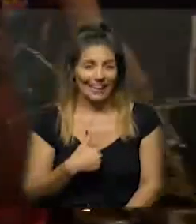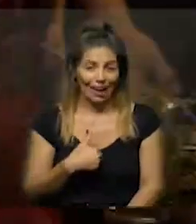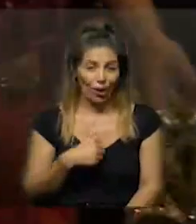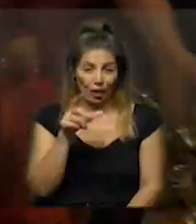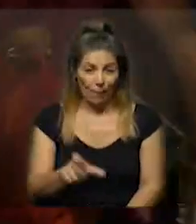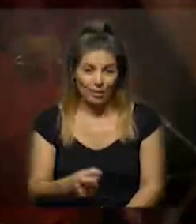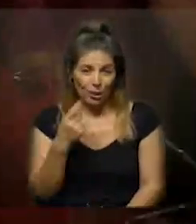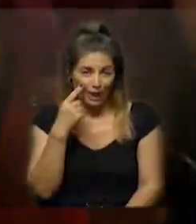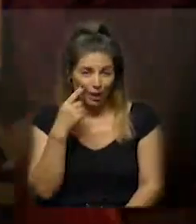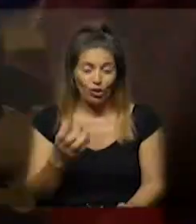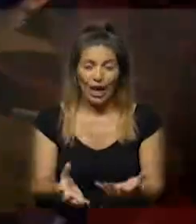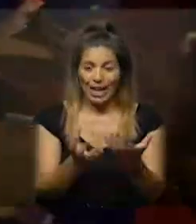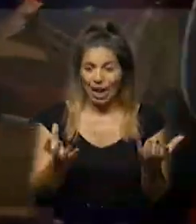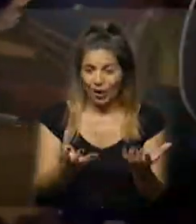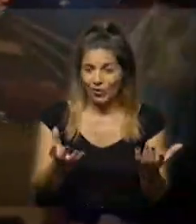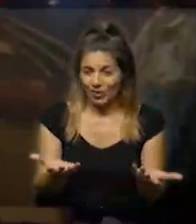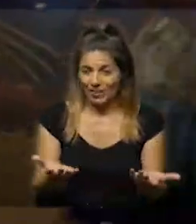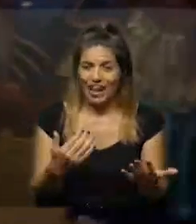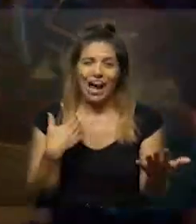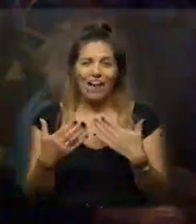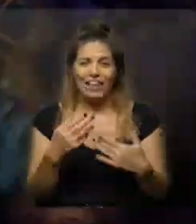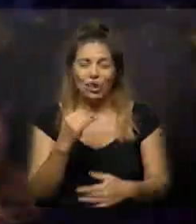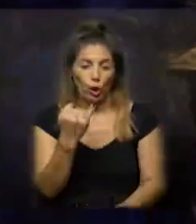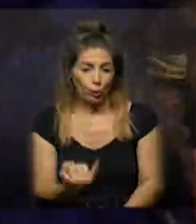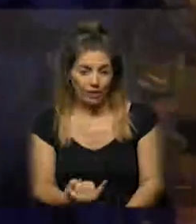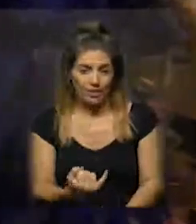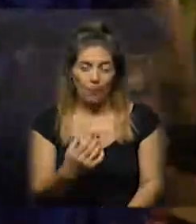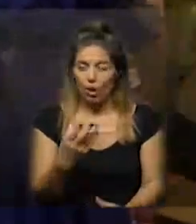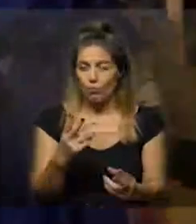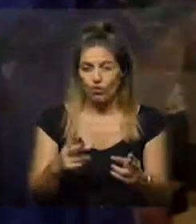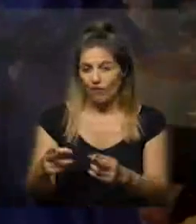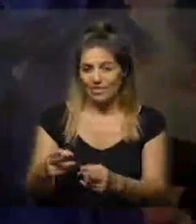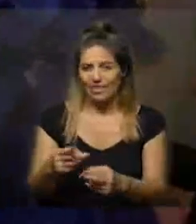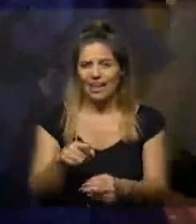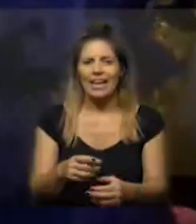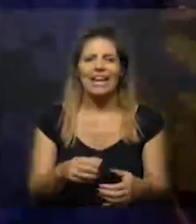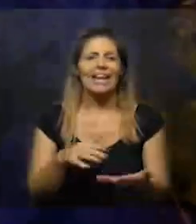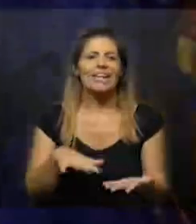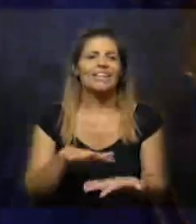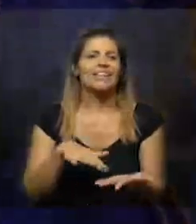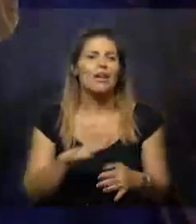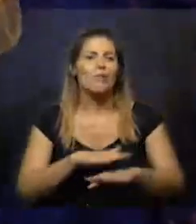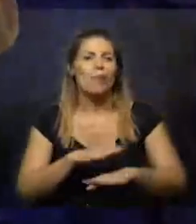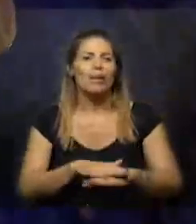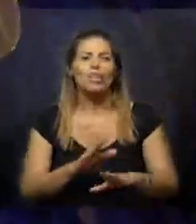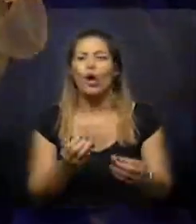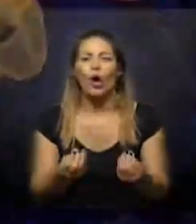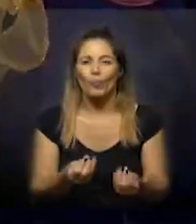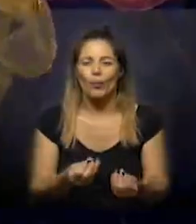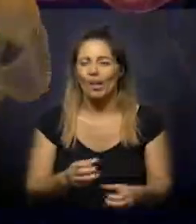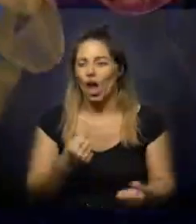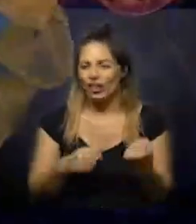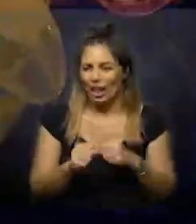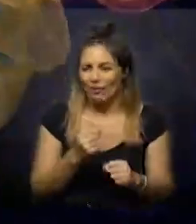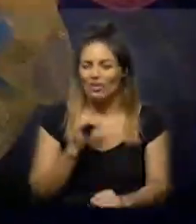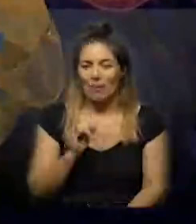conoce en la cocina de Cocinemos, hablando de nutrición, pero tenés muchas facetas, por supuesto. ¿Cómo estás en esta faceta? Bien, nerviosa, porque bueno, ahora sí